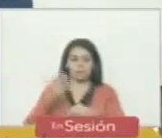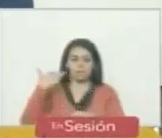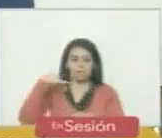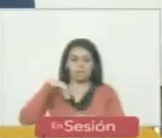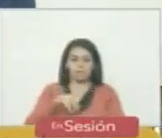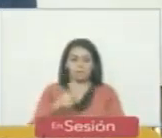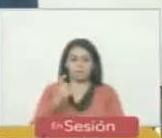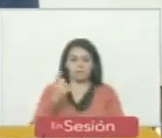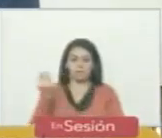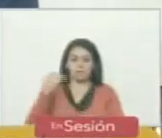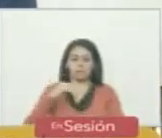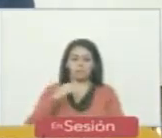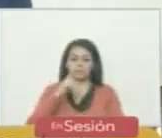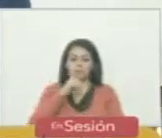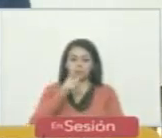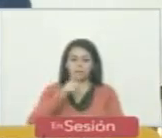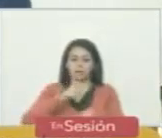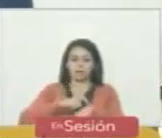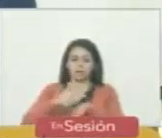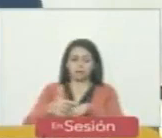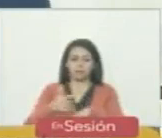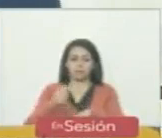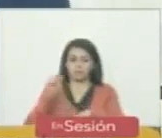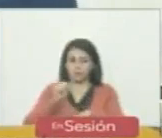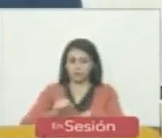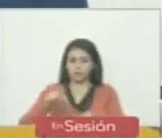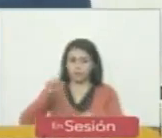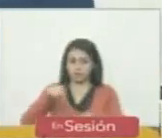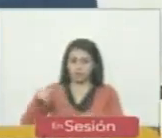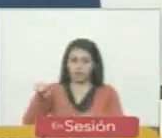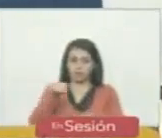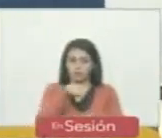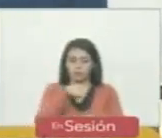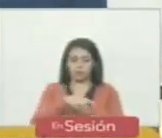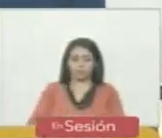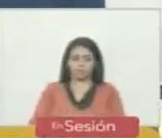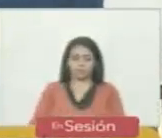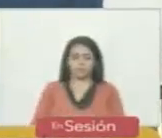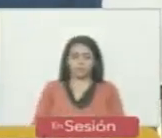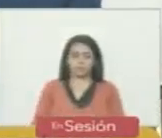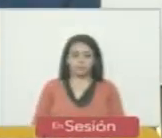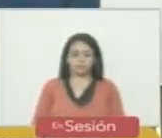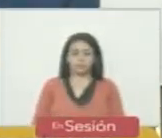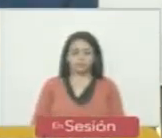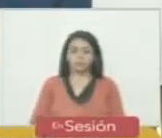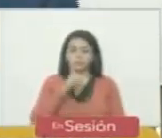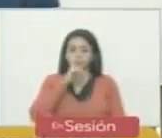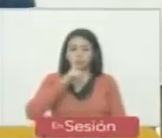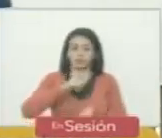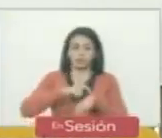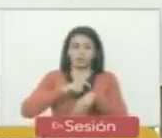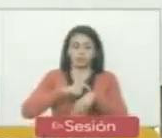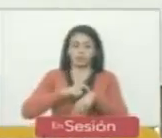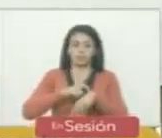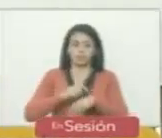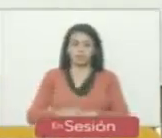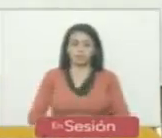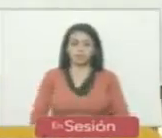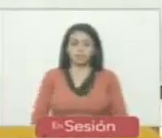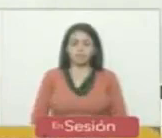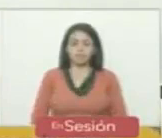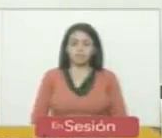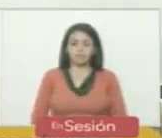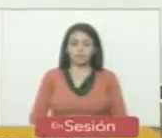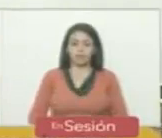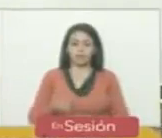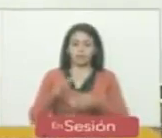bastado con que hubiera mal tiempo, ¿cierto o falso, mi mayor general Velázquez Araguayán? Mal tiempo en